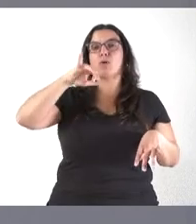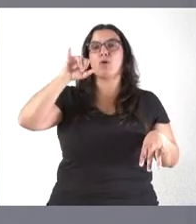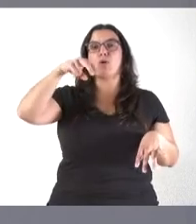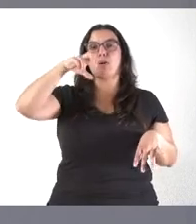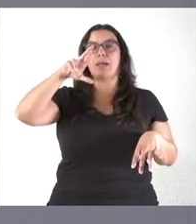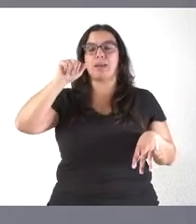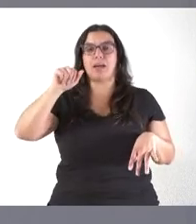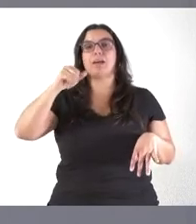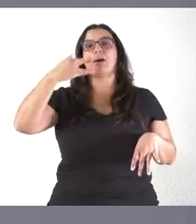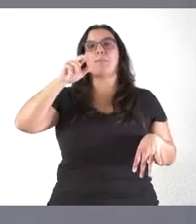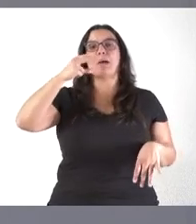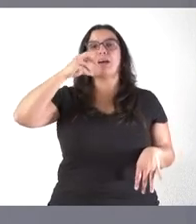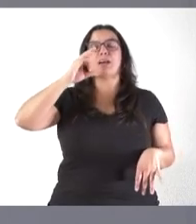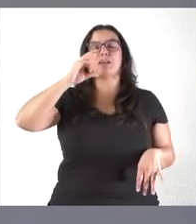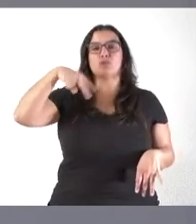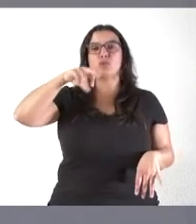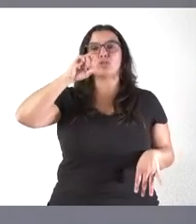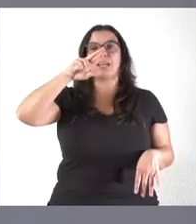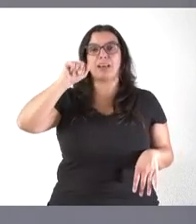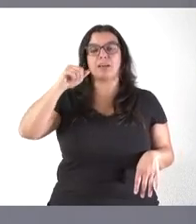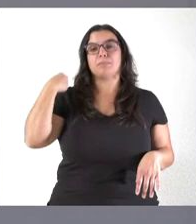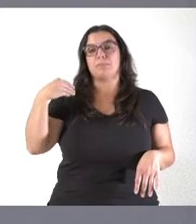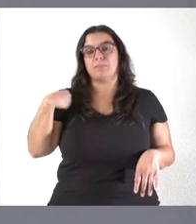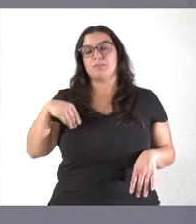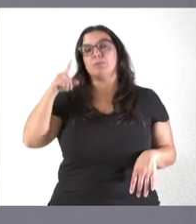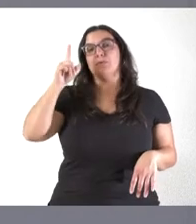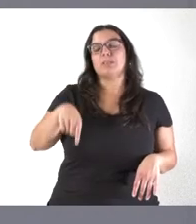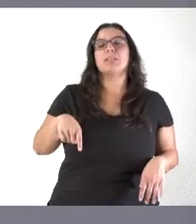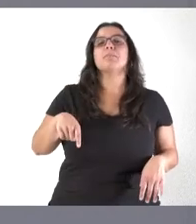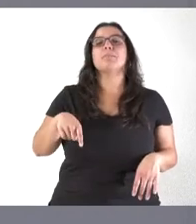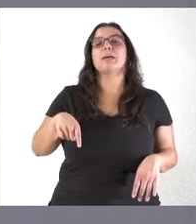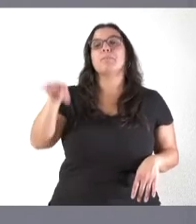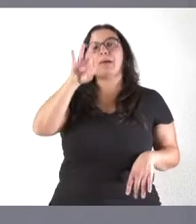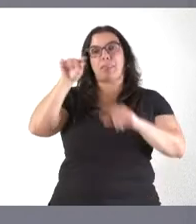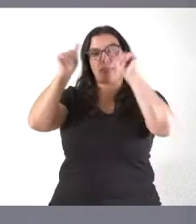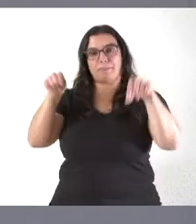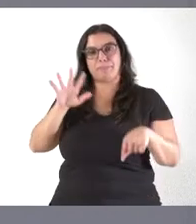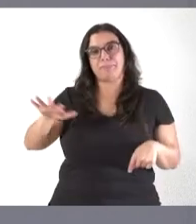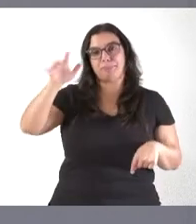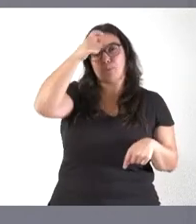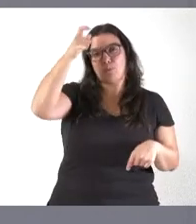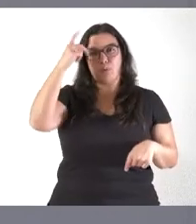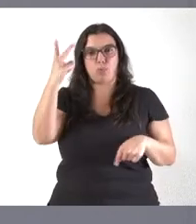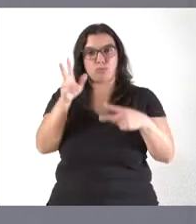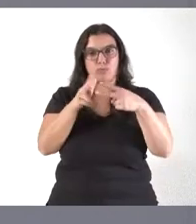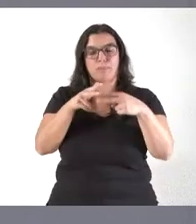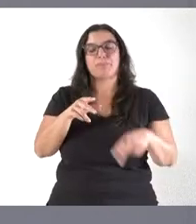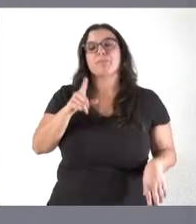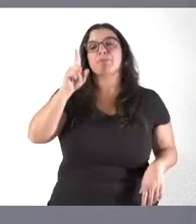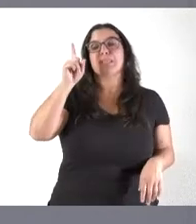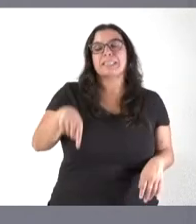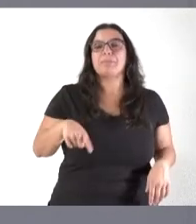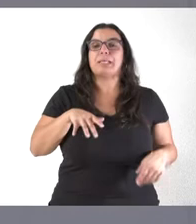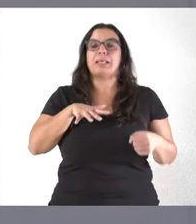Valle de los redondos en San Juan de Redondo y en Santa María de Redondo en Palencia Así mismo y en el ámbito